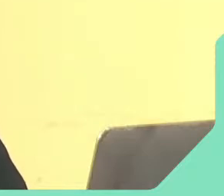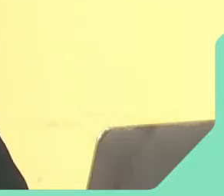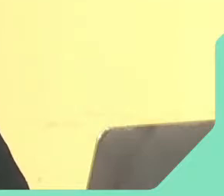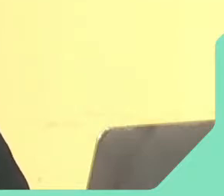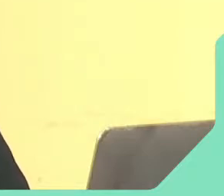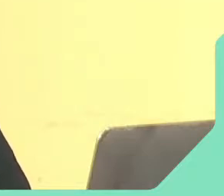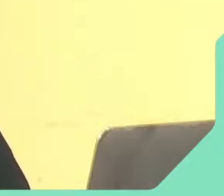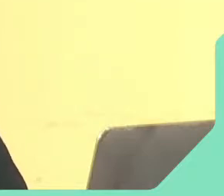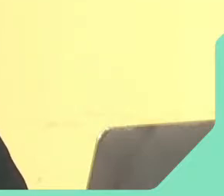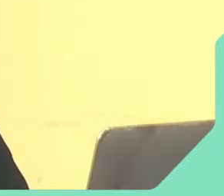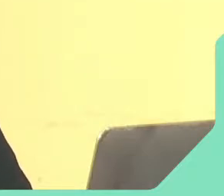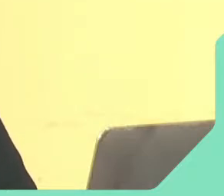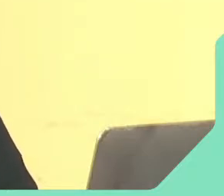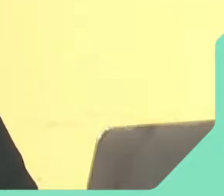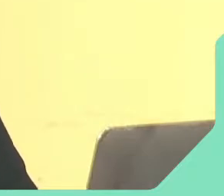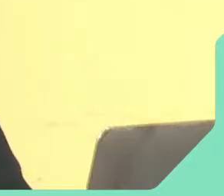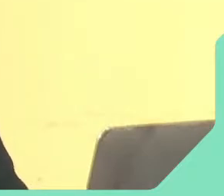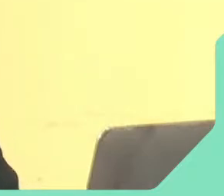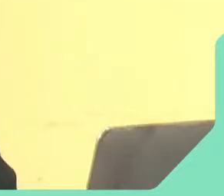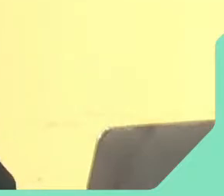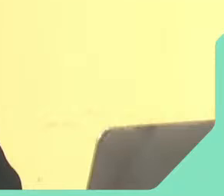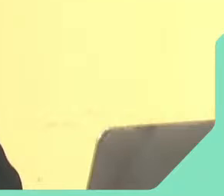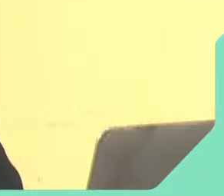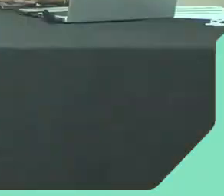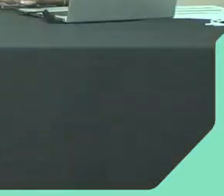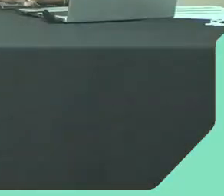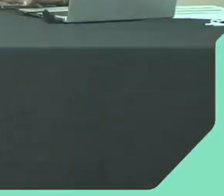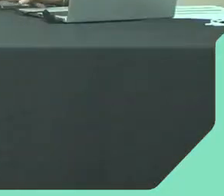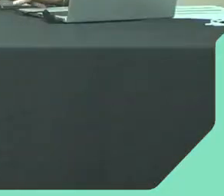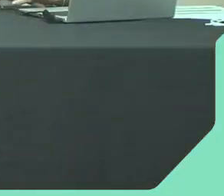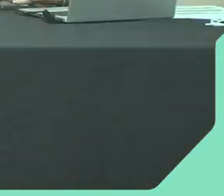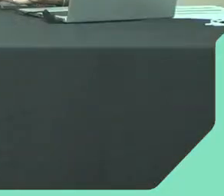de Ciencias Exactas y Naturales y Agrimensura. Muchas gracias.